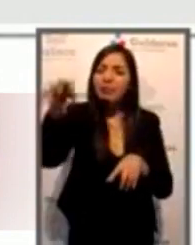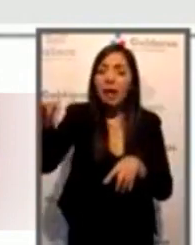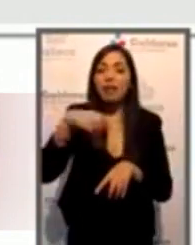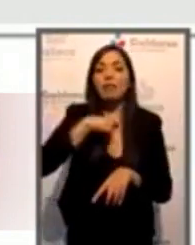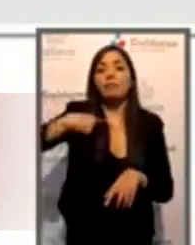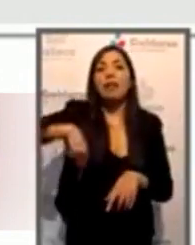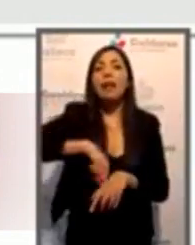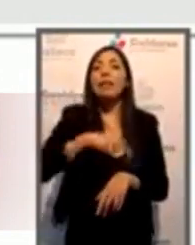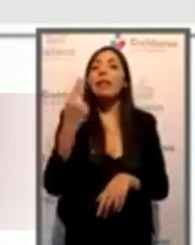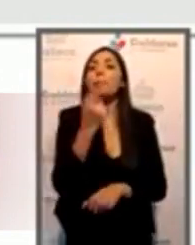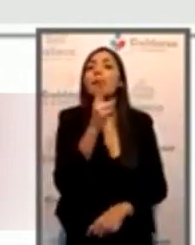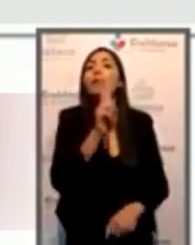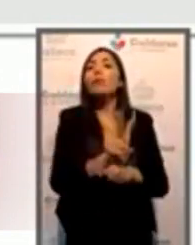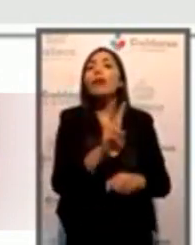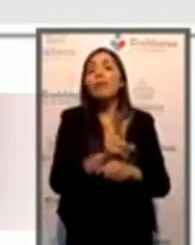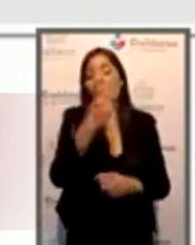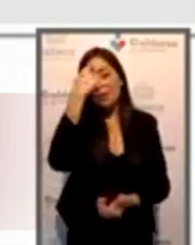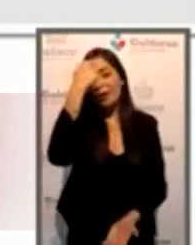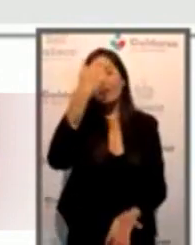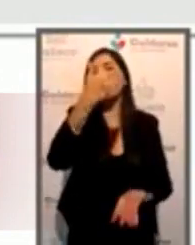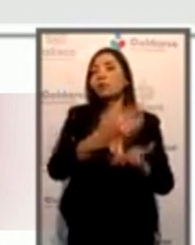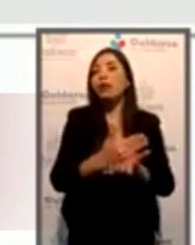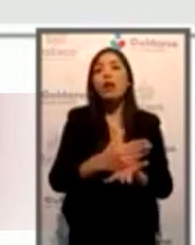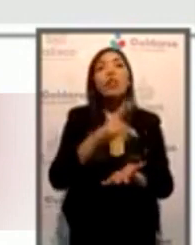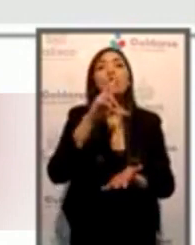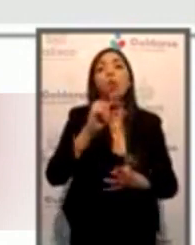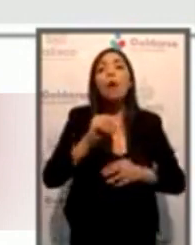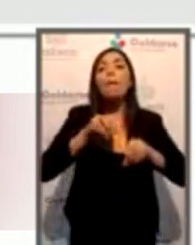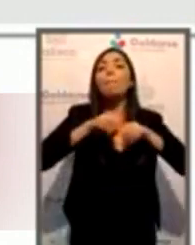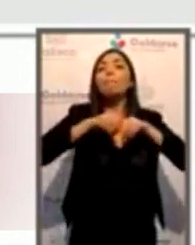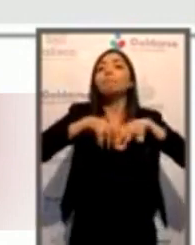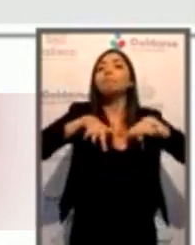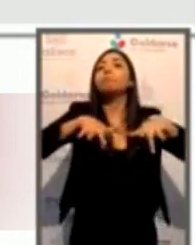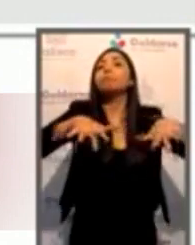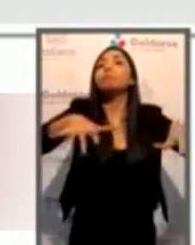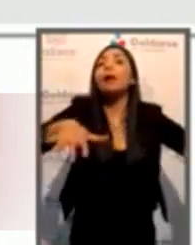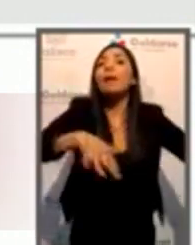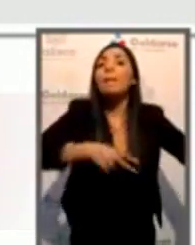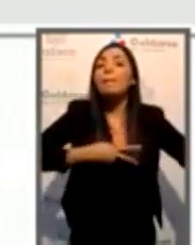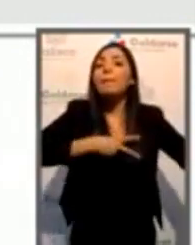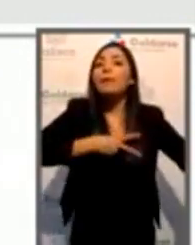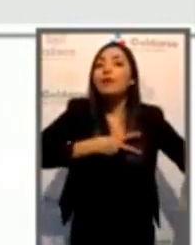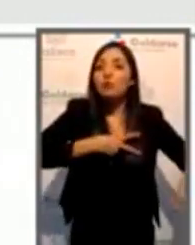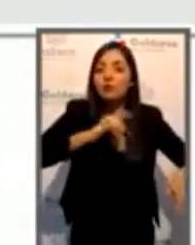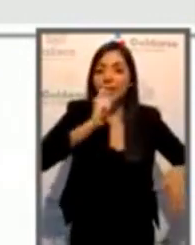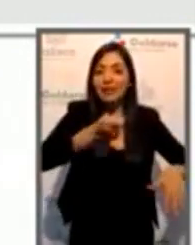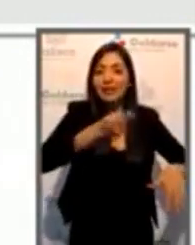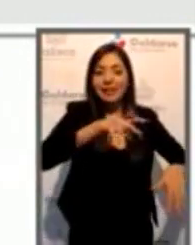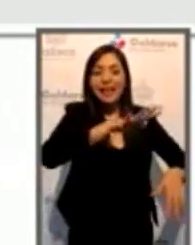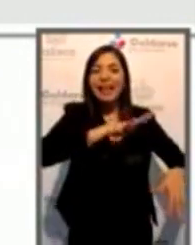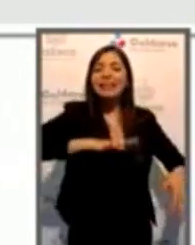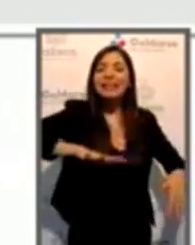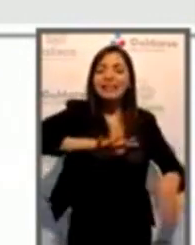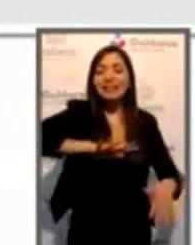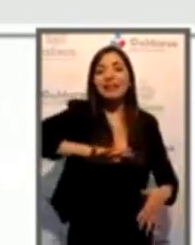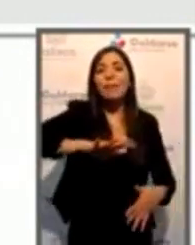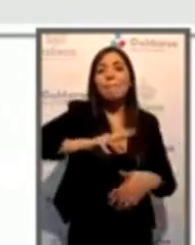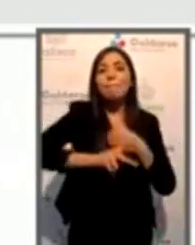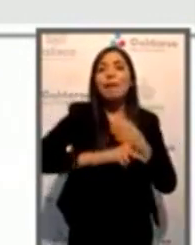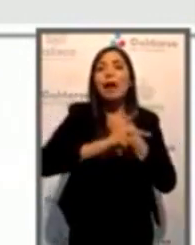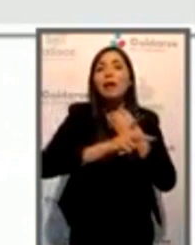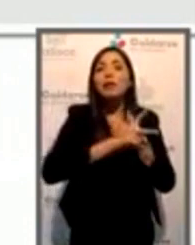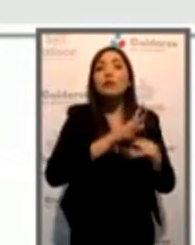inspección carretera, evitar la diseminación del virus de la zona centro del país, principalmente de